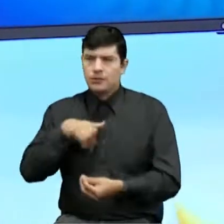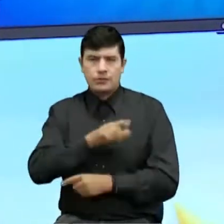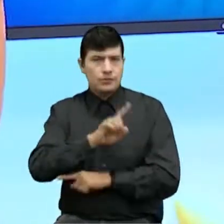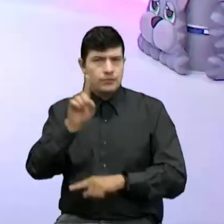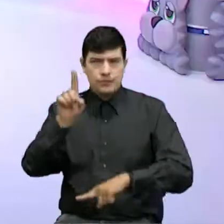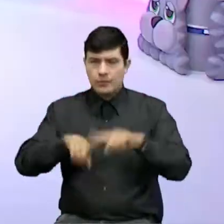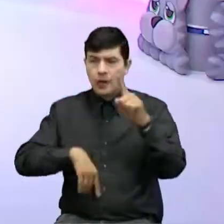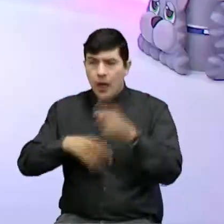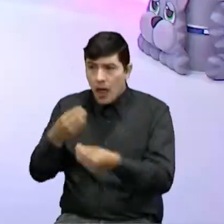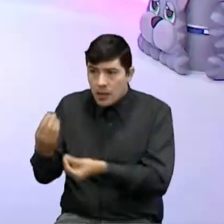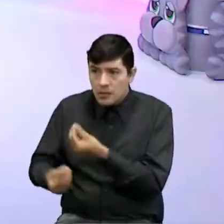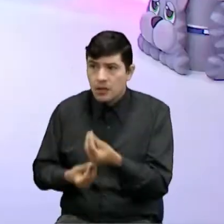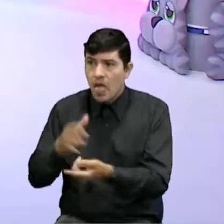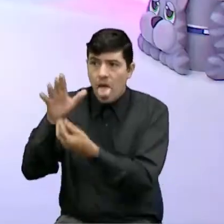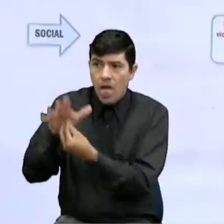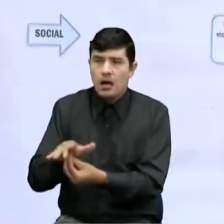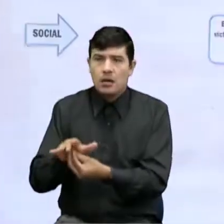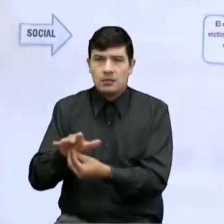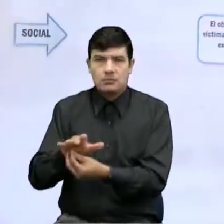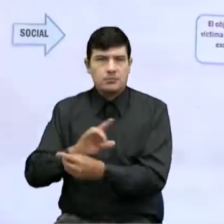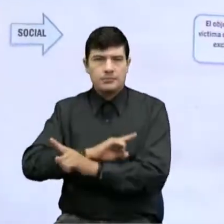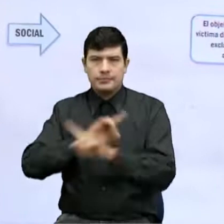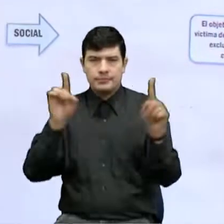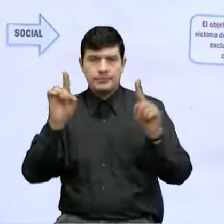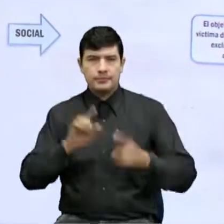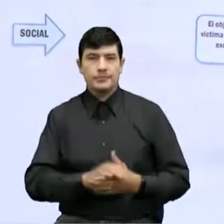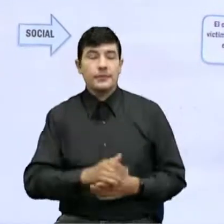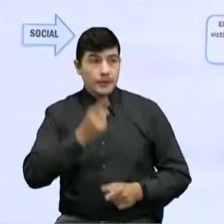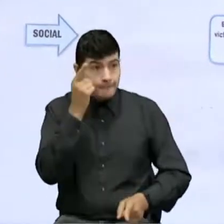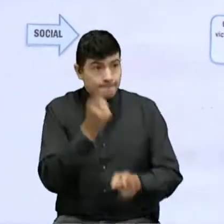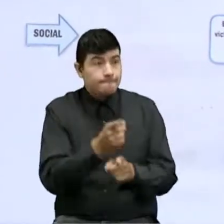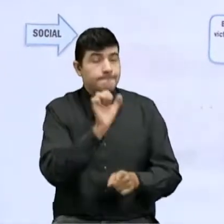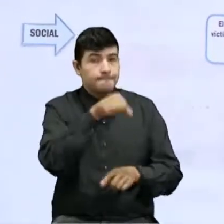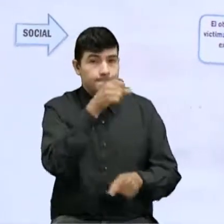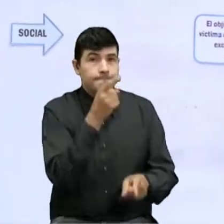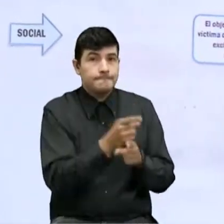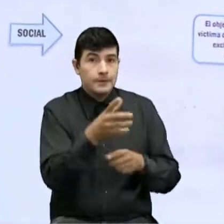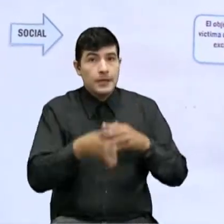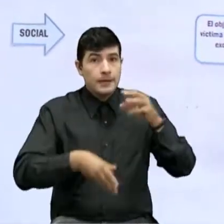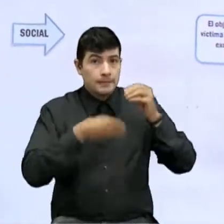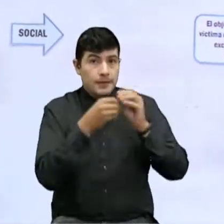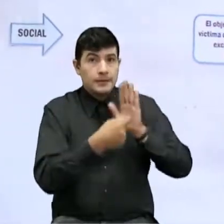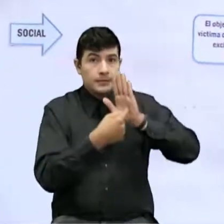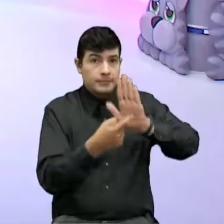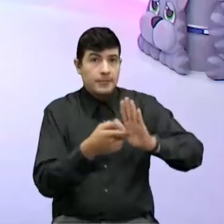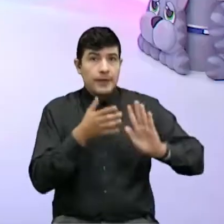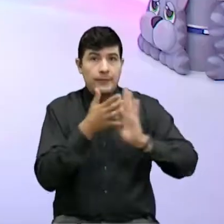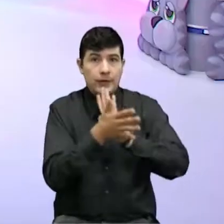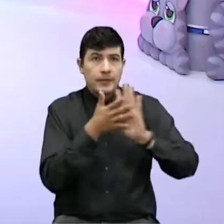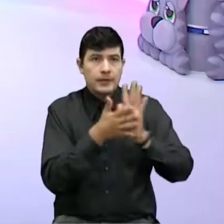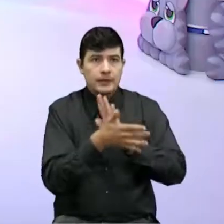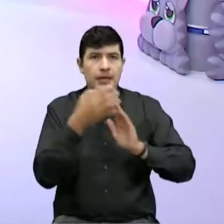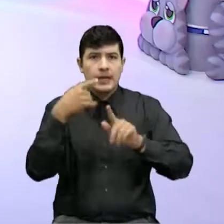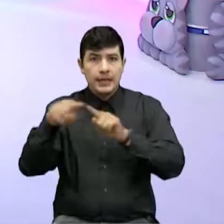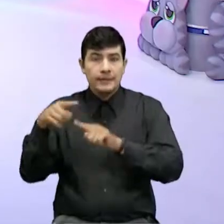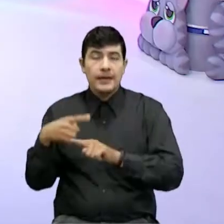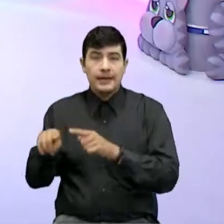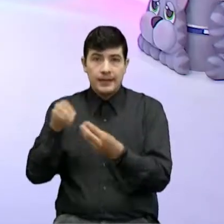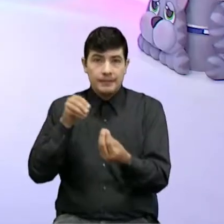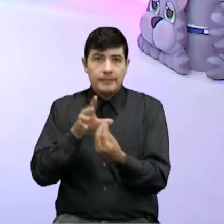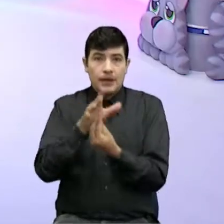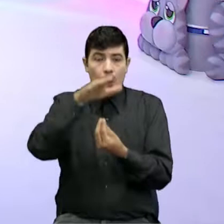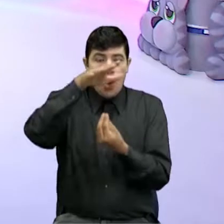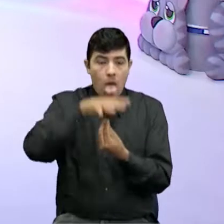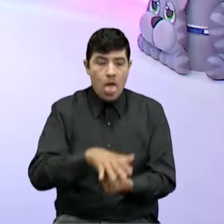esas cosas, ¿cierto, profe? Correcto. Vamos a complementar la información de nuestro video el día de hoy con los tipos de acoso